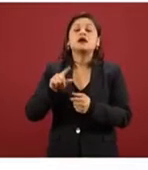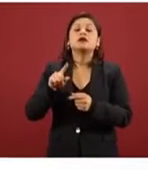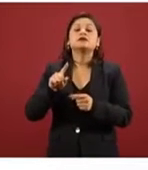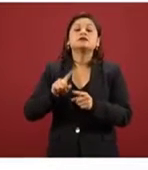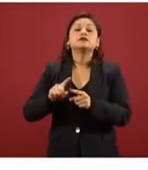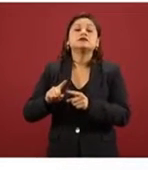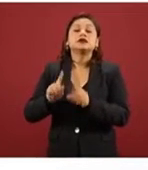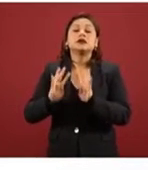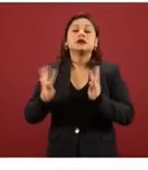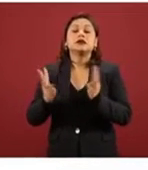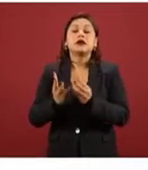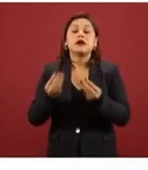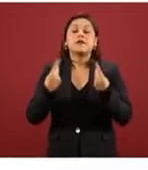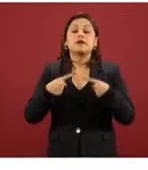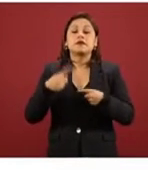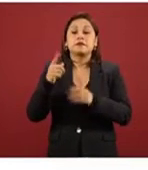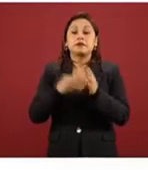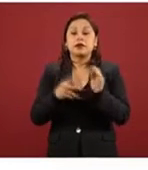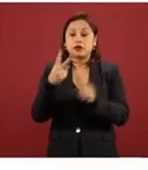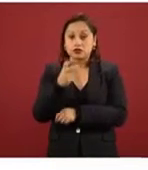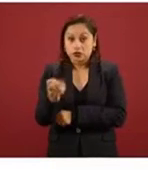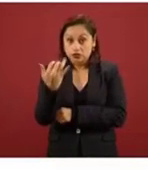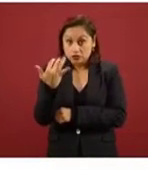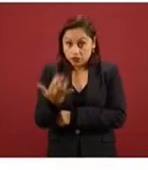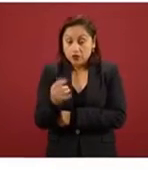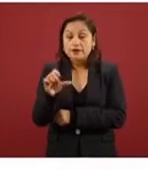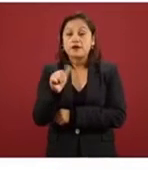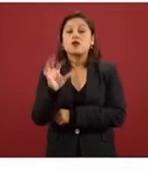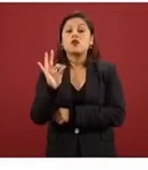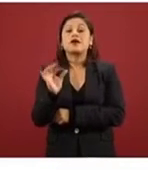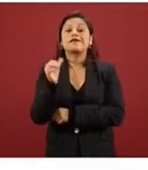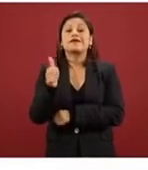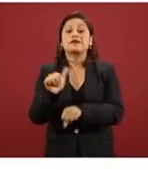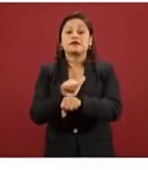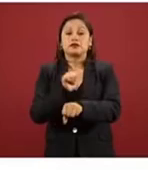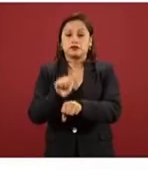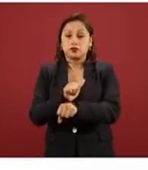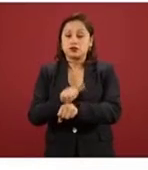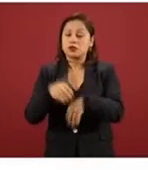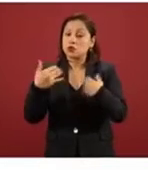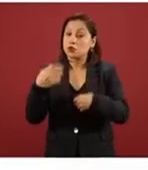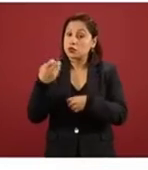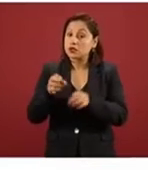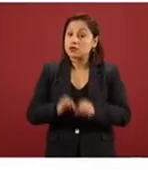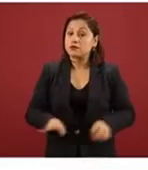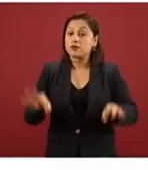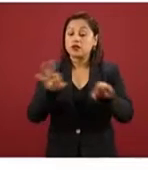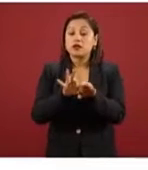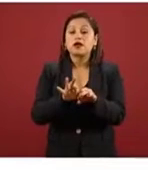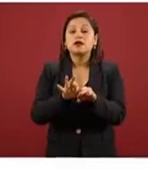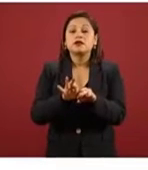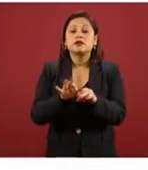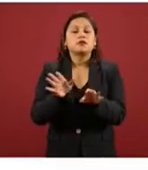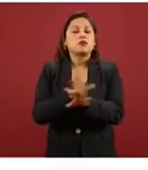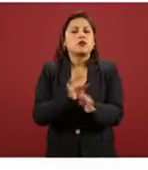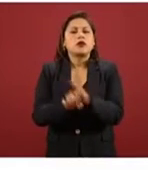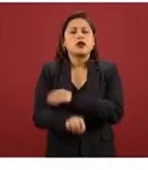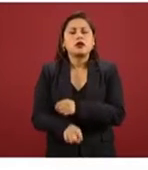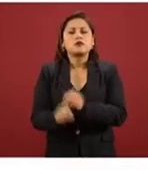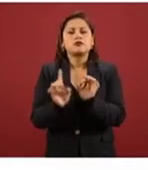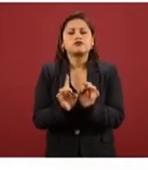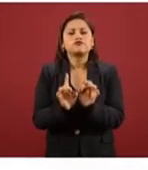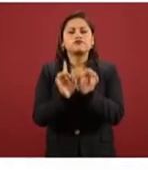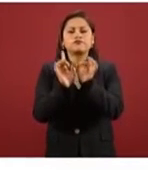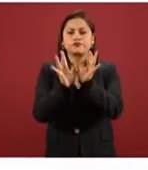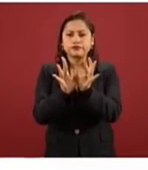1,250 efectivos y 46 vehículos. Es importante decir que cuando nosotros se presenta un incidente,